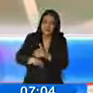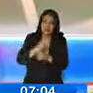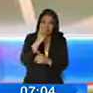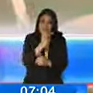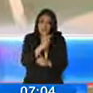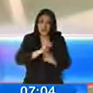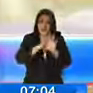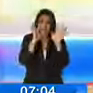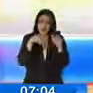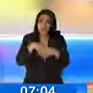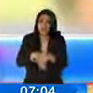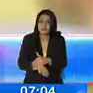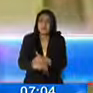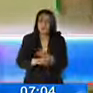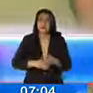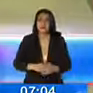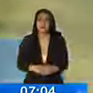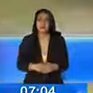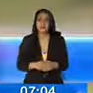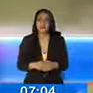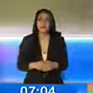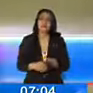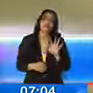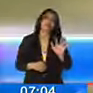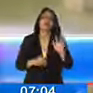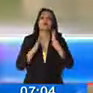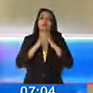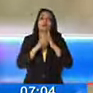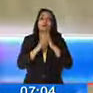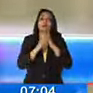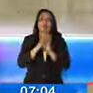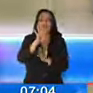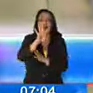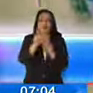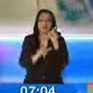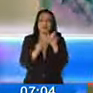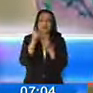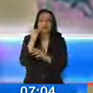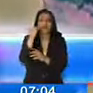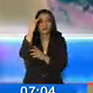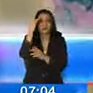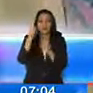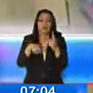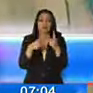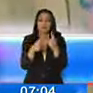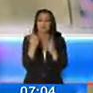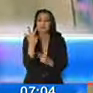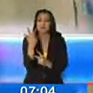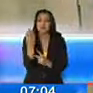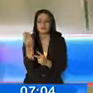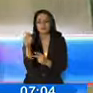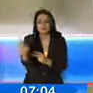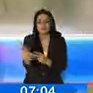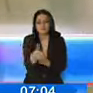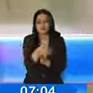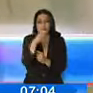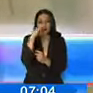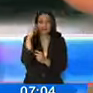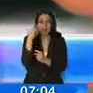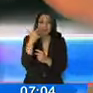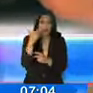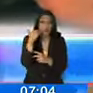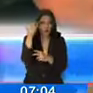Estaba alzada totalmente. En el domicilio se encontraban 4 personas adultas y 3 menores de edad. Una vez que sometieron a los